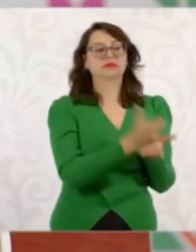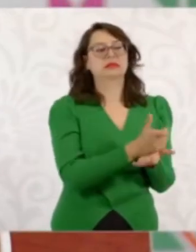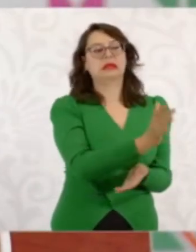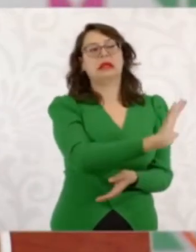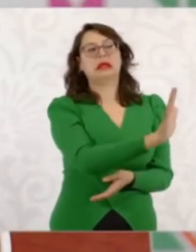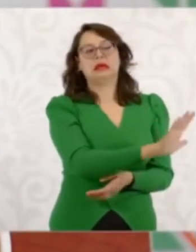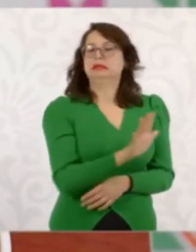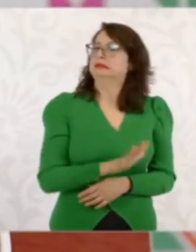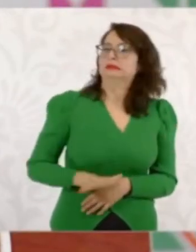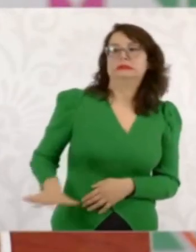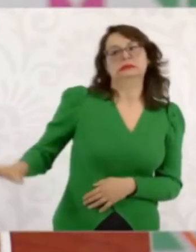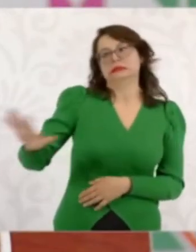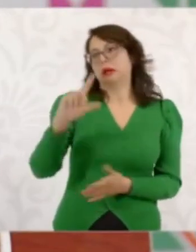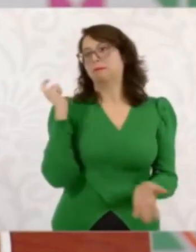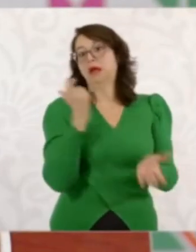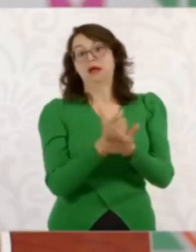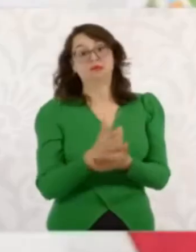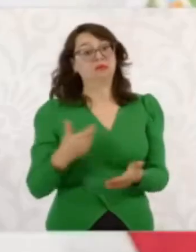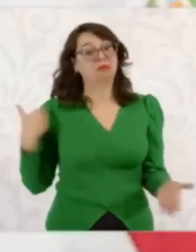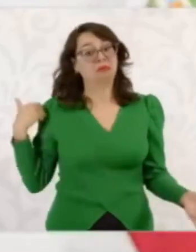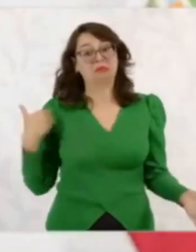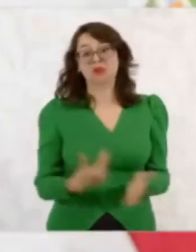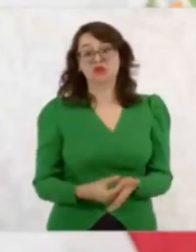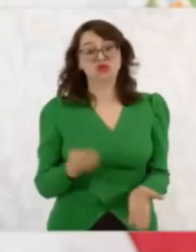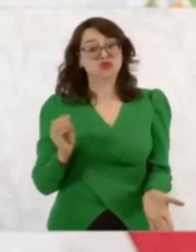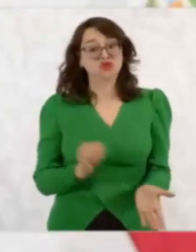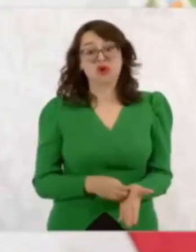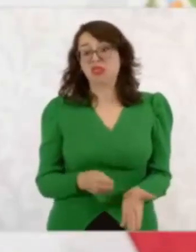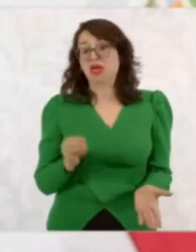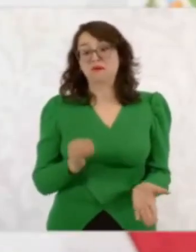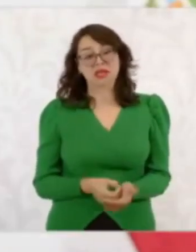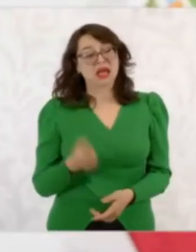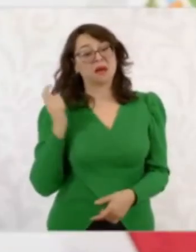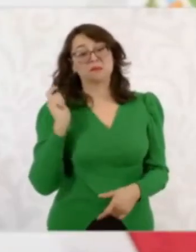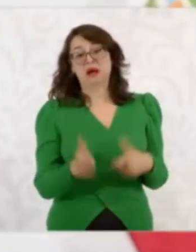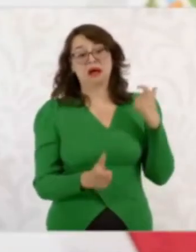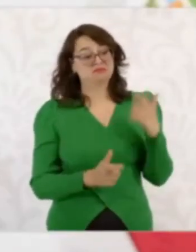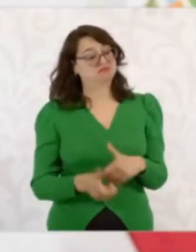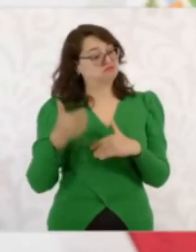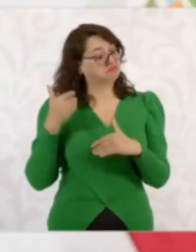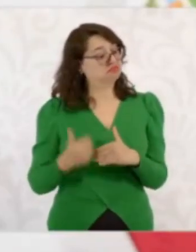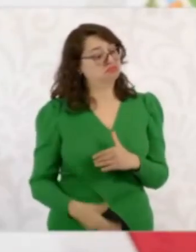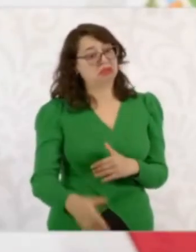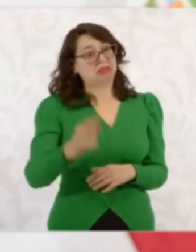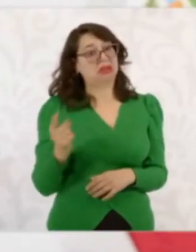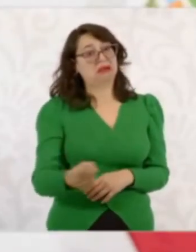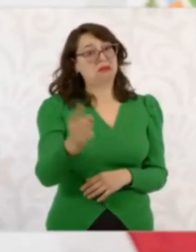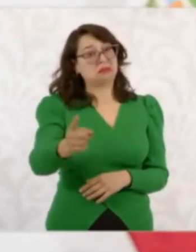que todavía seguimos pagando y que probablemente pagaremos por el resto de la historia de